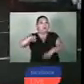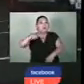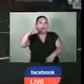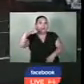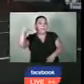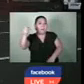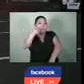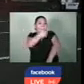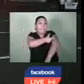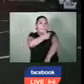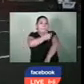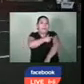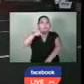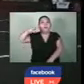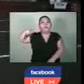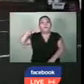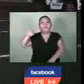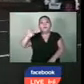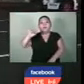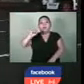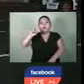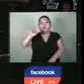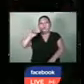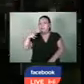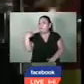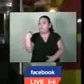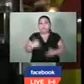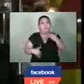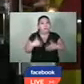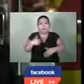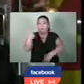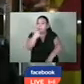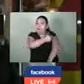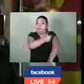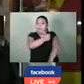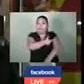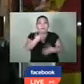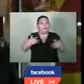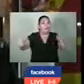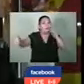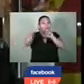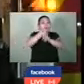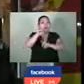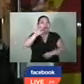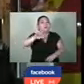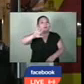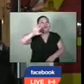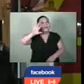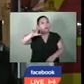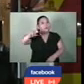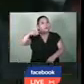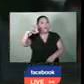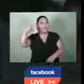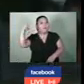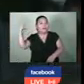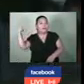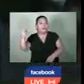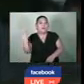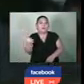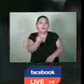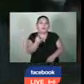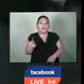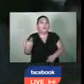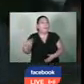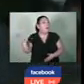Pfizer. Es decir, que el proceso de inmunización espera llegar a los 5 millones y medio de salvadoreños vacunados. Van a seguir